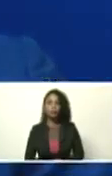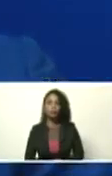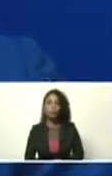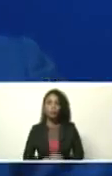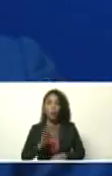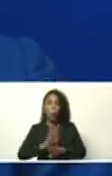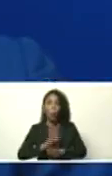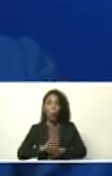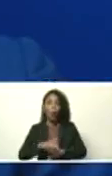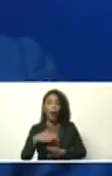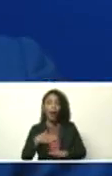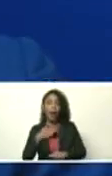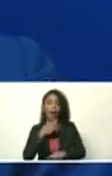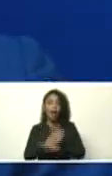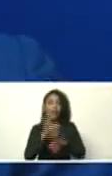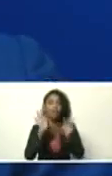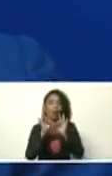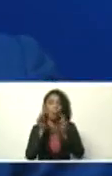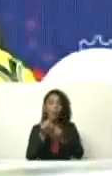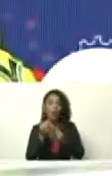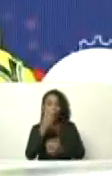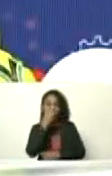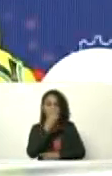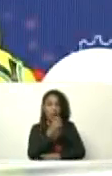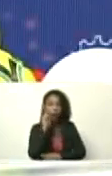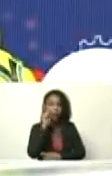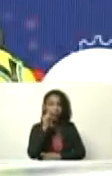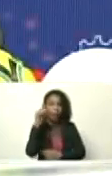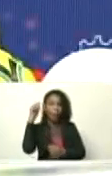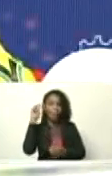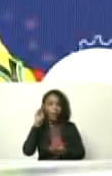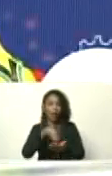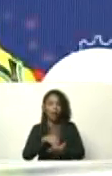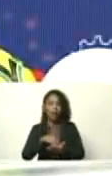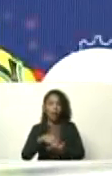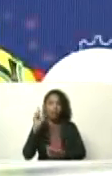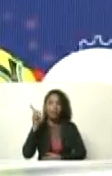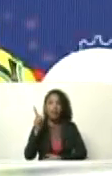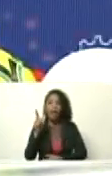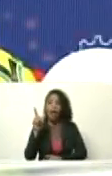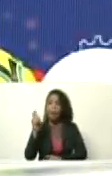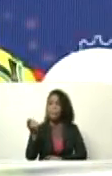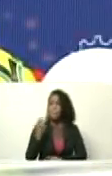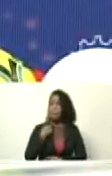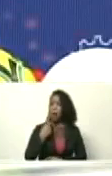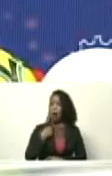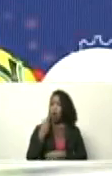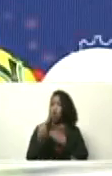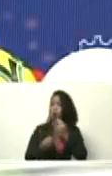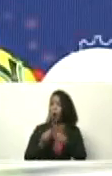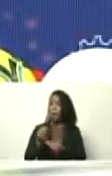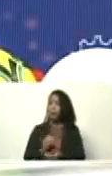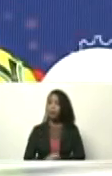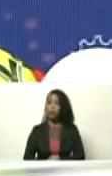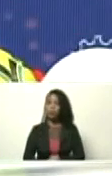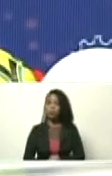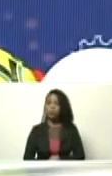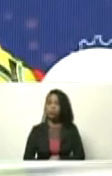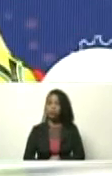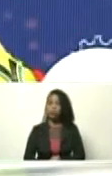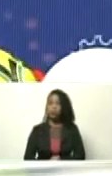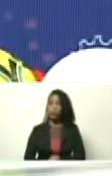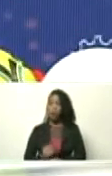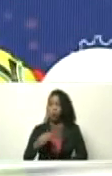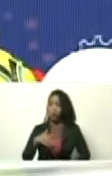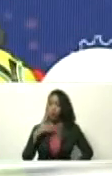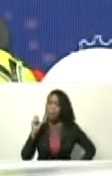Porque iba a visitar una familia allá en Maracay. Y el taxista me dijo, ¿en qué me va a pagar? Y yo le dije, ¿en qué te puedo pagar? Y